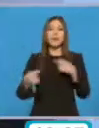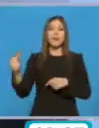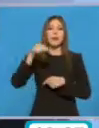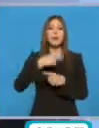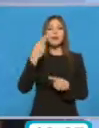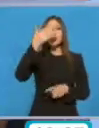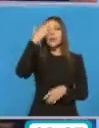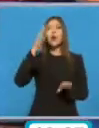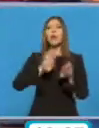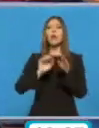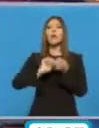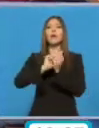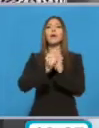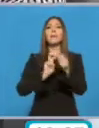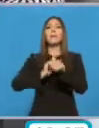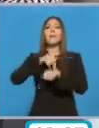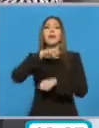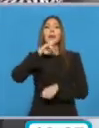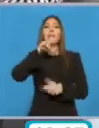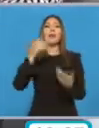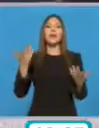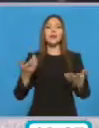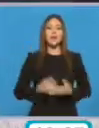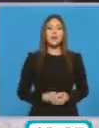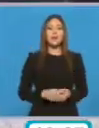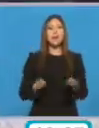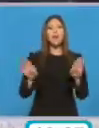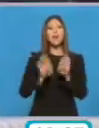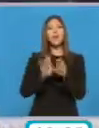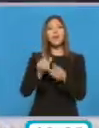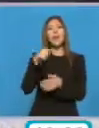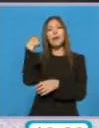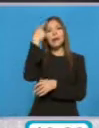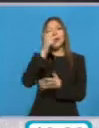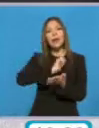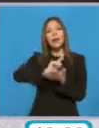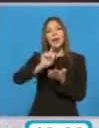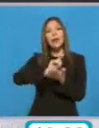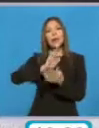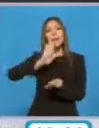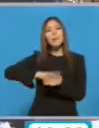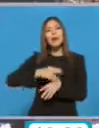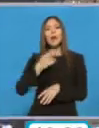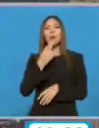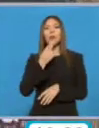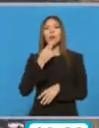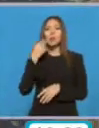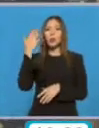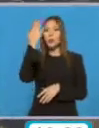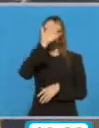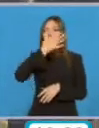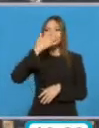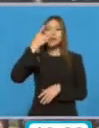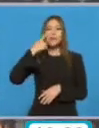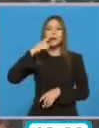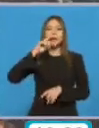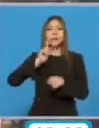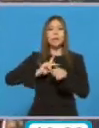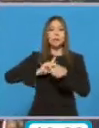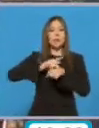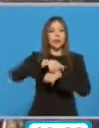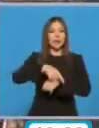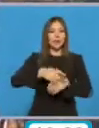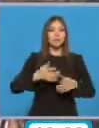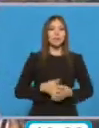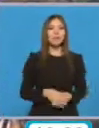cómo poner mi piel mejor. Oye, Sí. la limpieza más dulce para la piel. Más dulce, pero imagínate que aquí vemos,